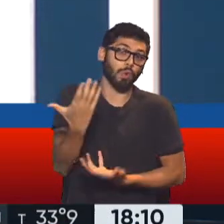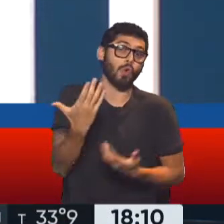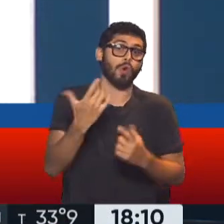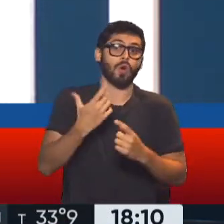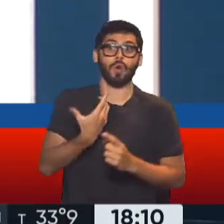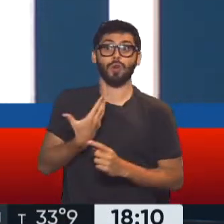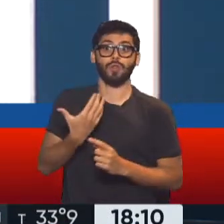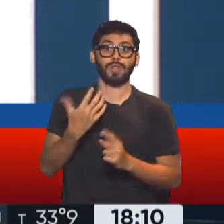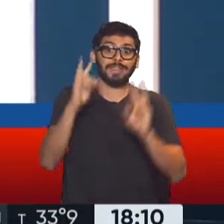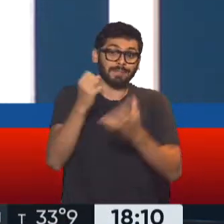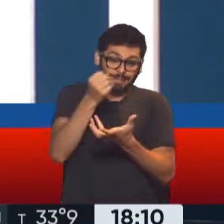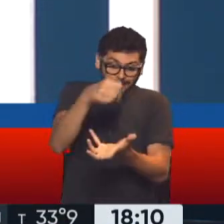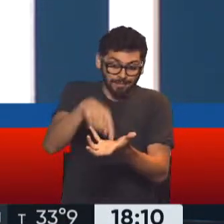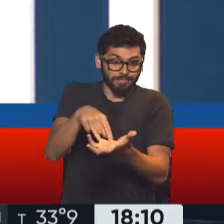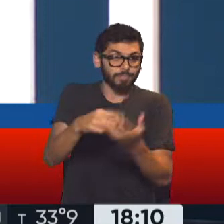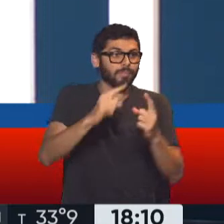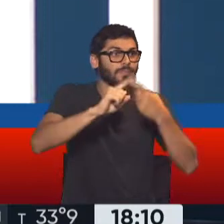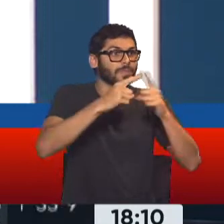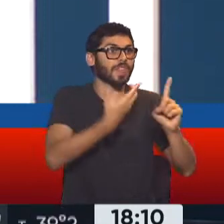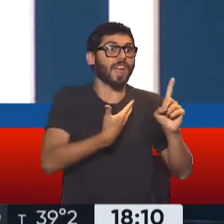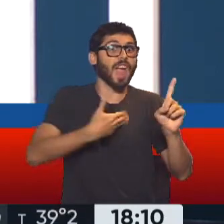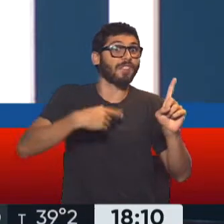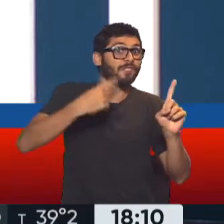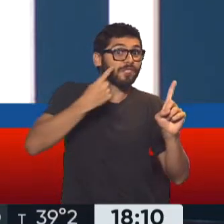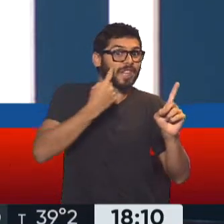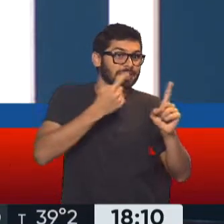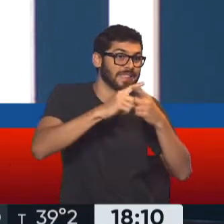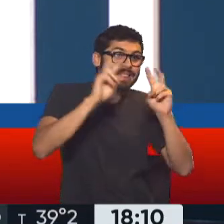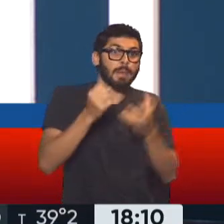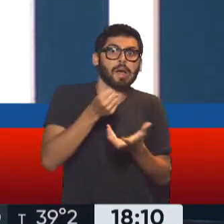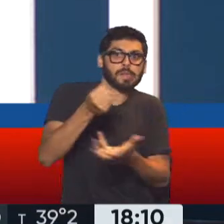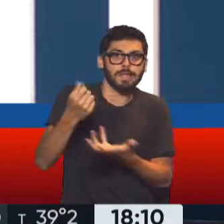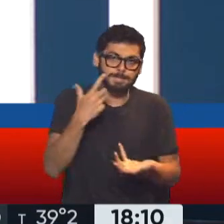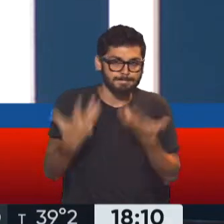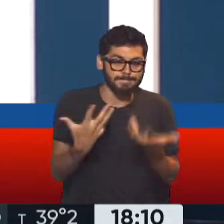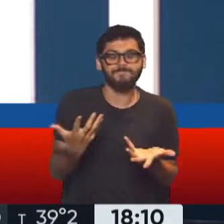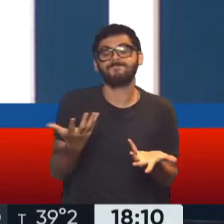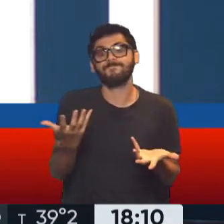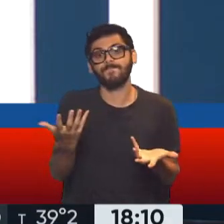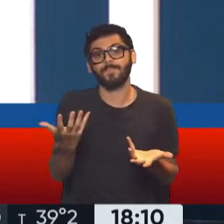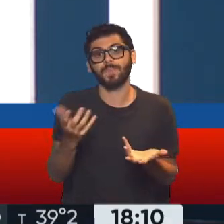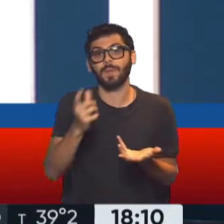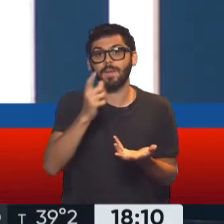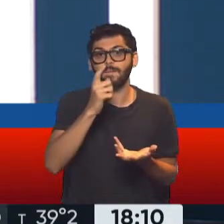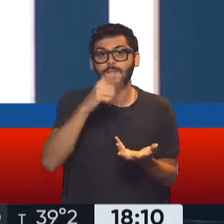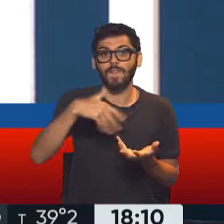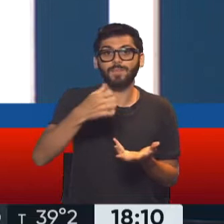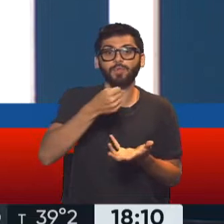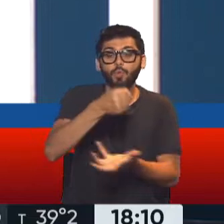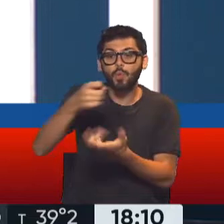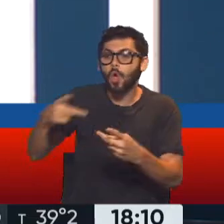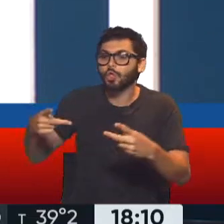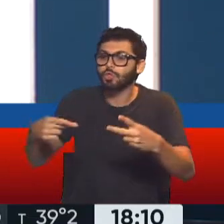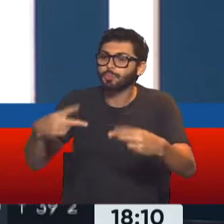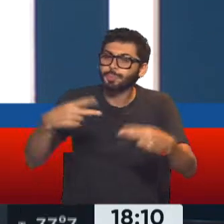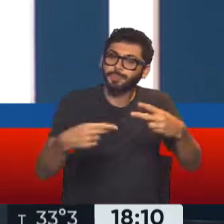Poder Ejecutivo, el Ministerio de Economía, con el staff técnico del FMI. Se van a empezar a ver recortes en subsidios. Conocimos